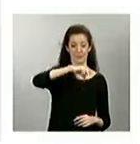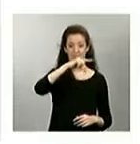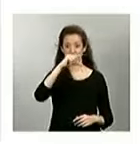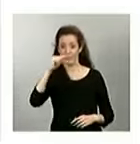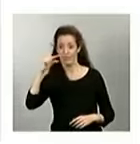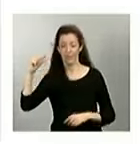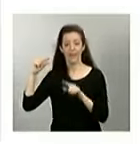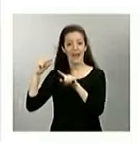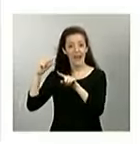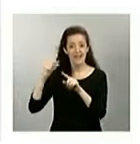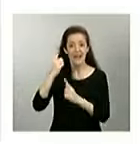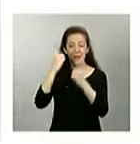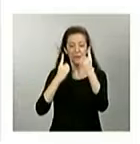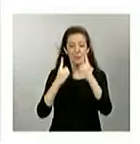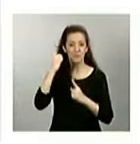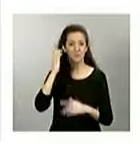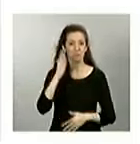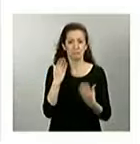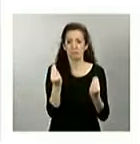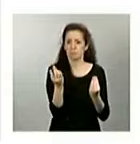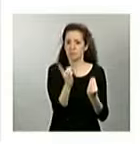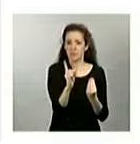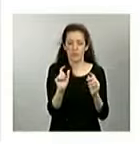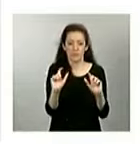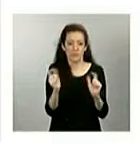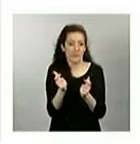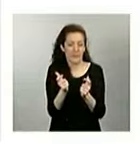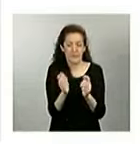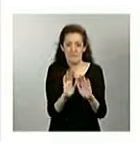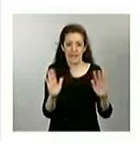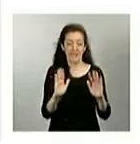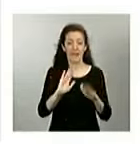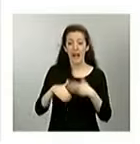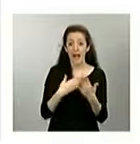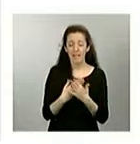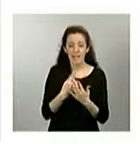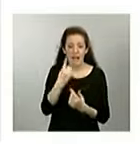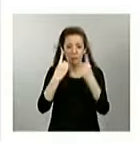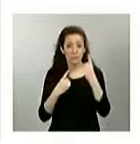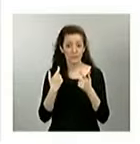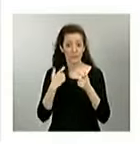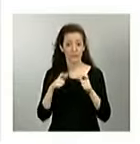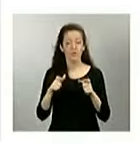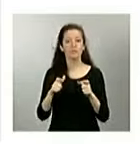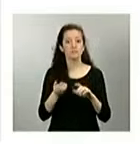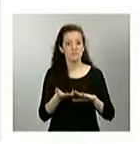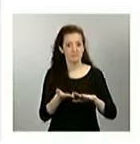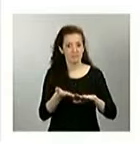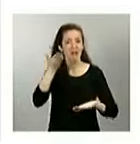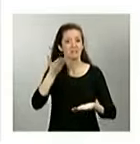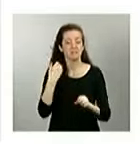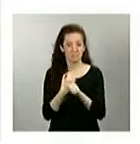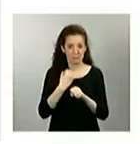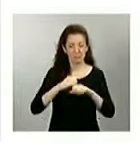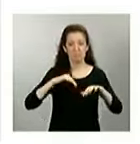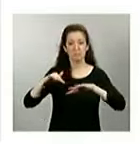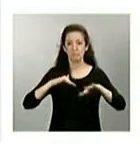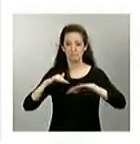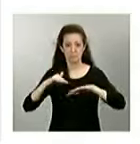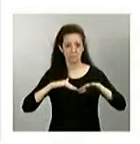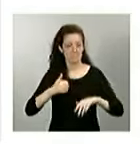es pequeña relativamente moderada y hay incluso algunos pequeños sectores donde incluso han subido actividad y uno puede esperar que también hay